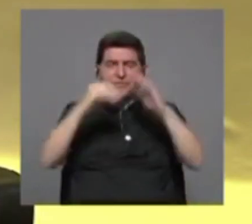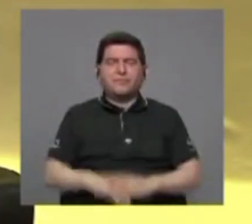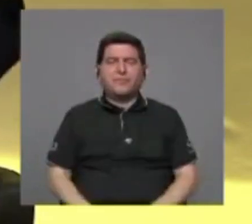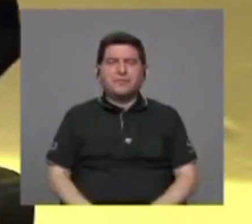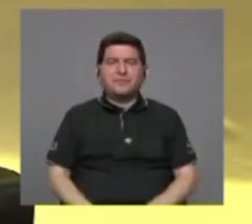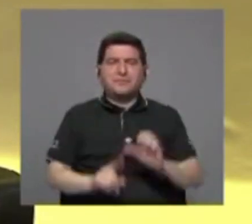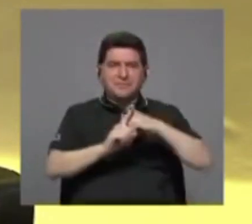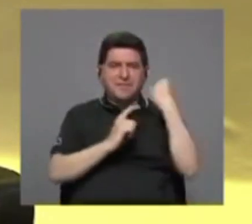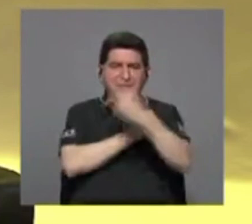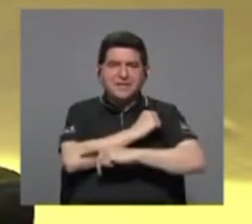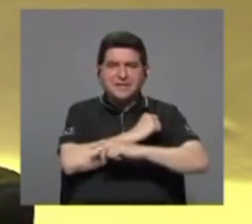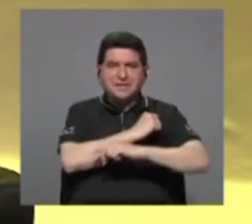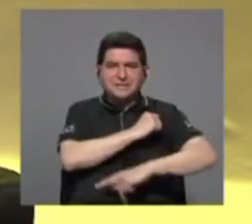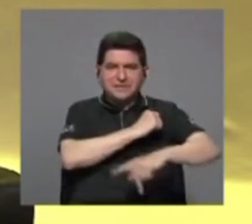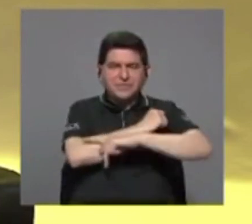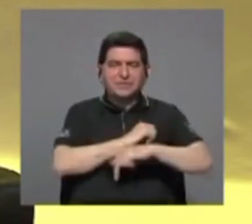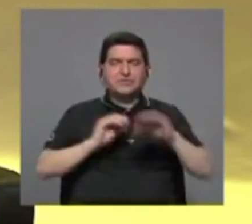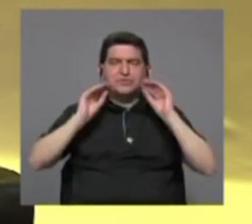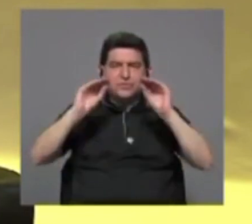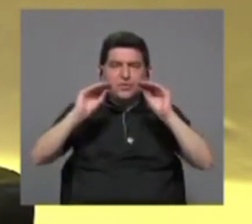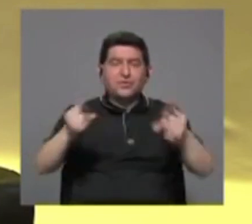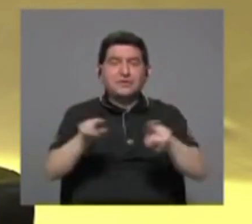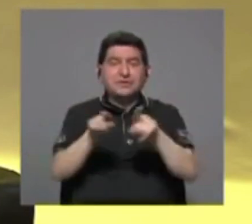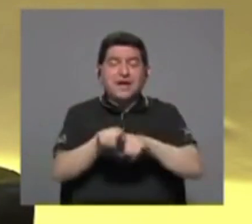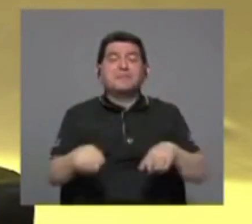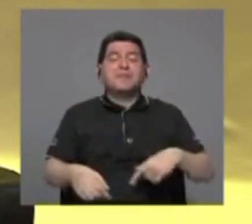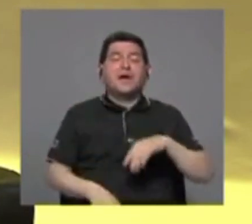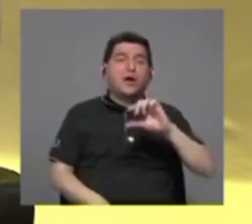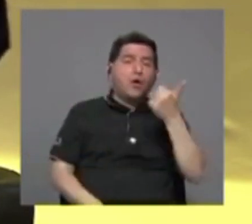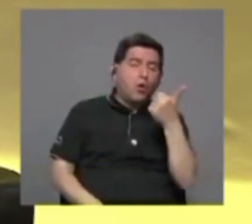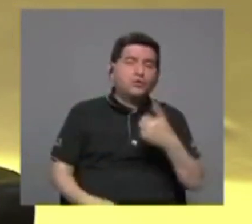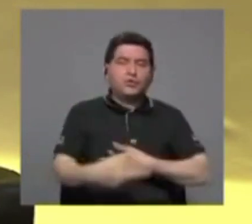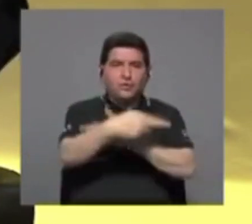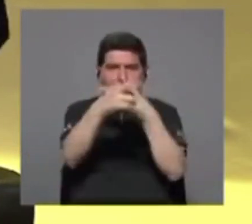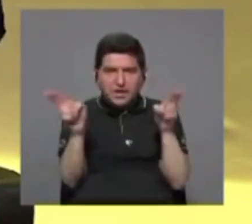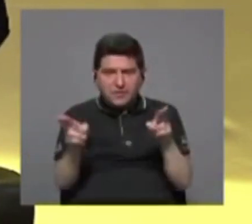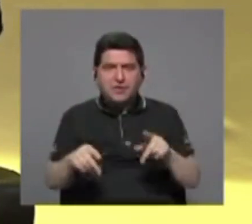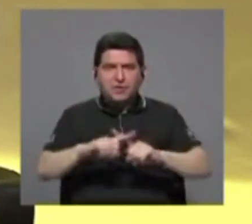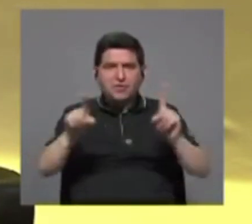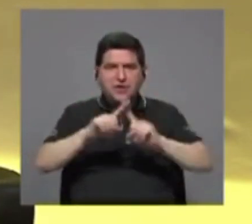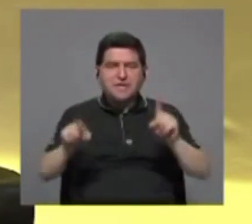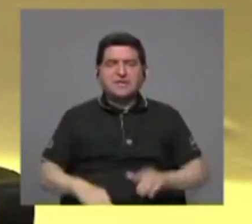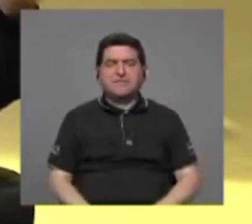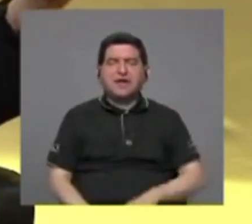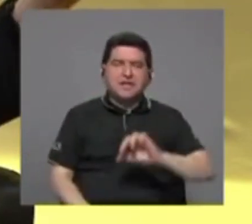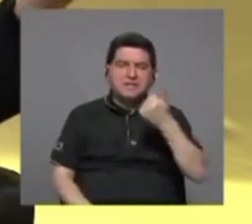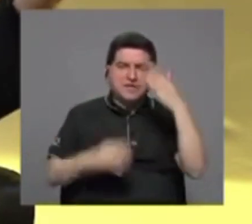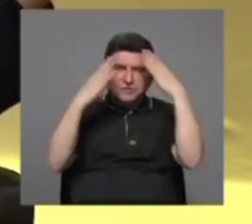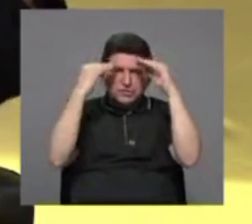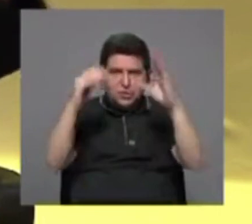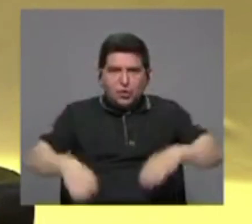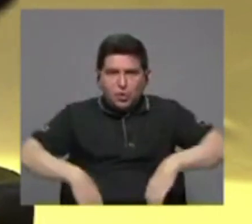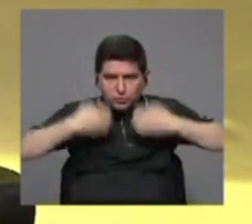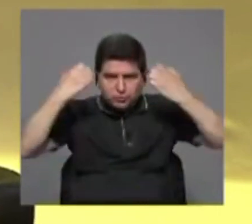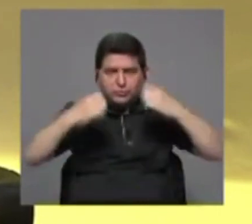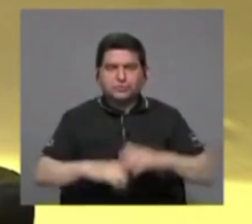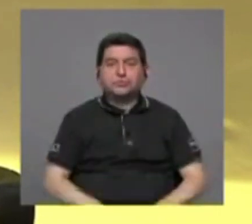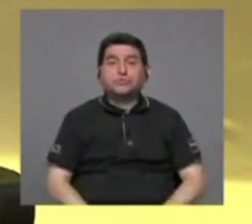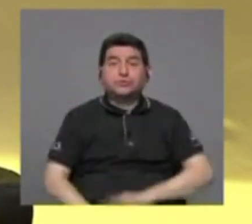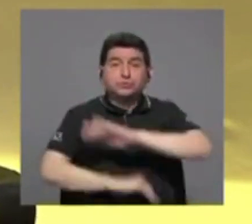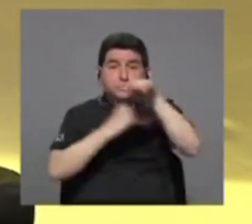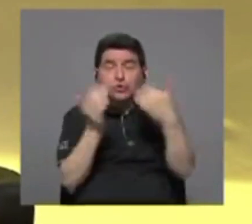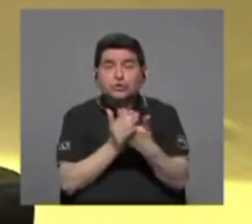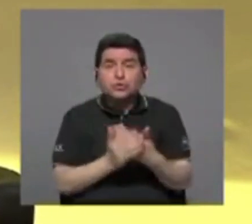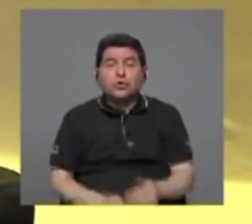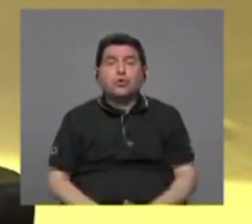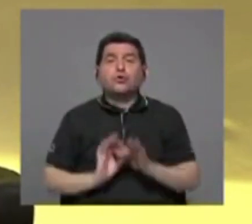antes el Estado de la región y están los otros estados. Como todos son